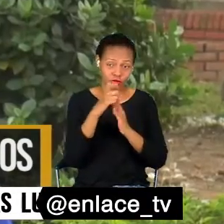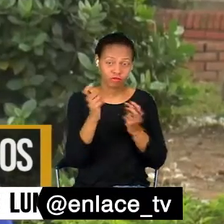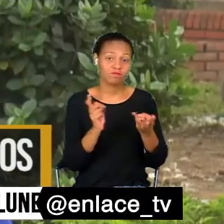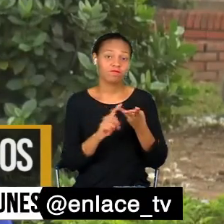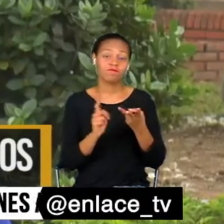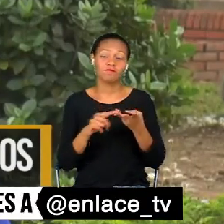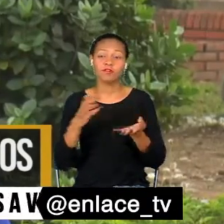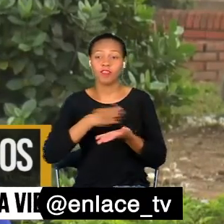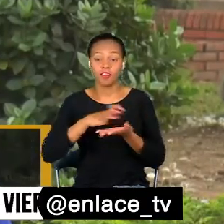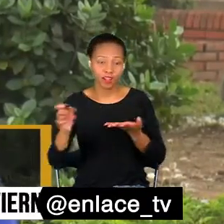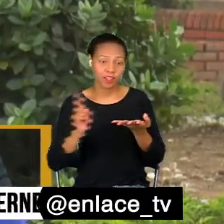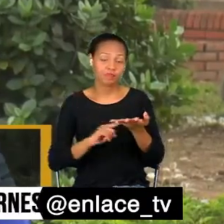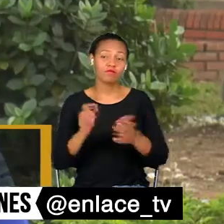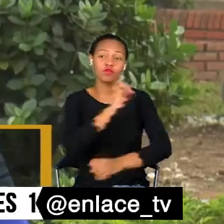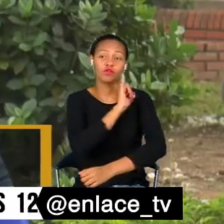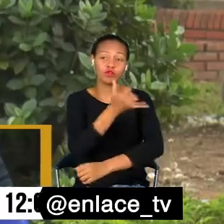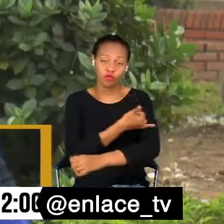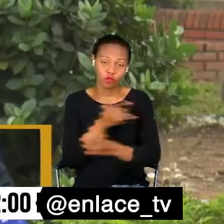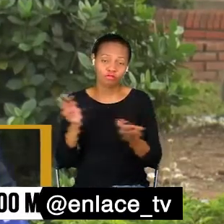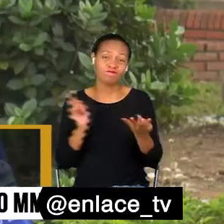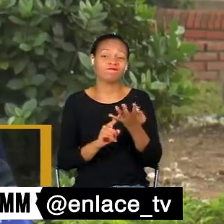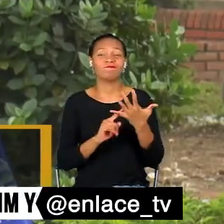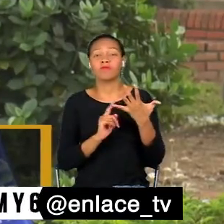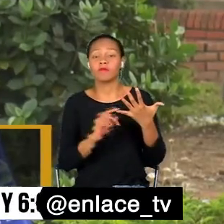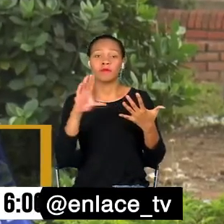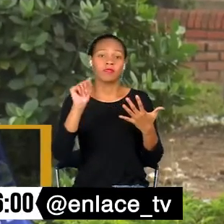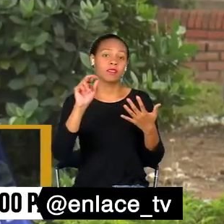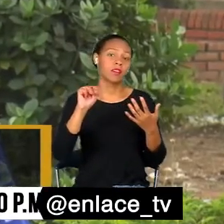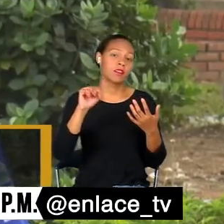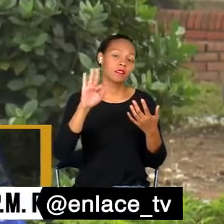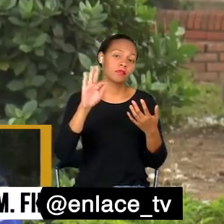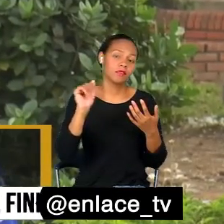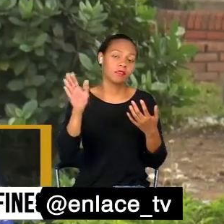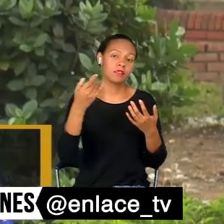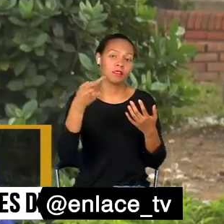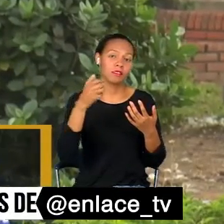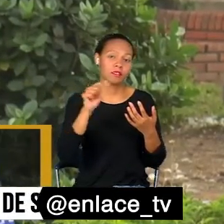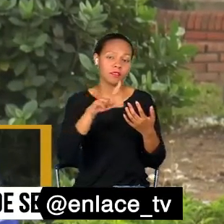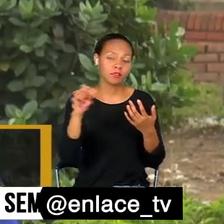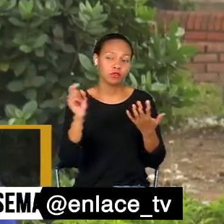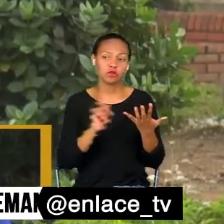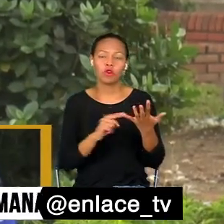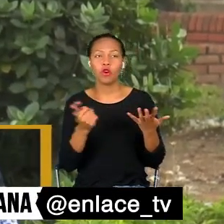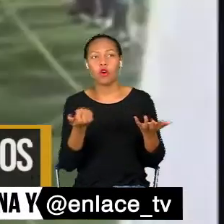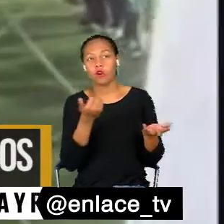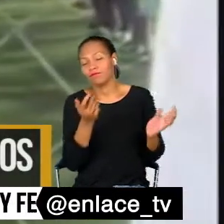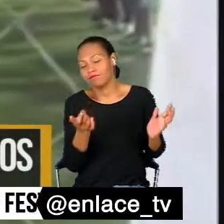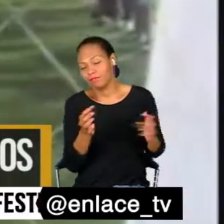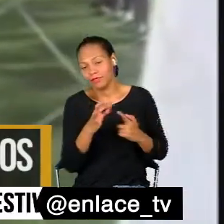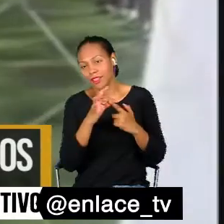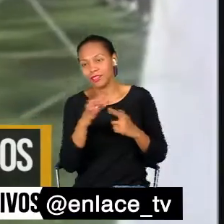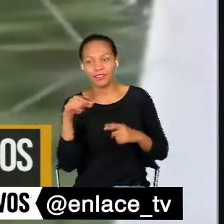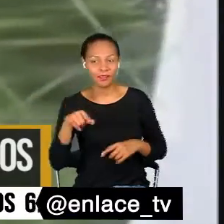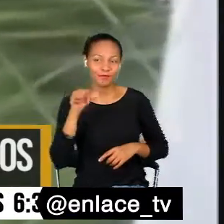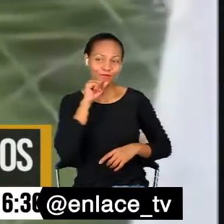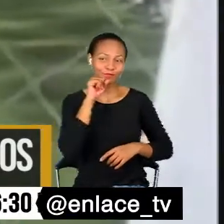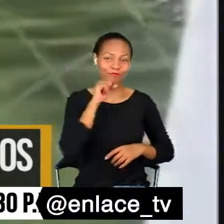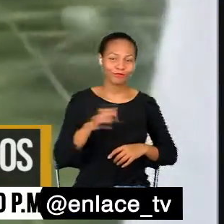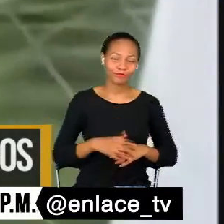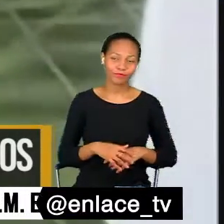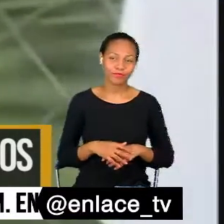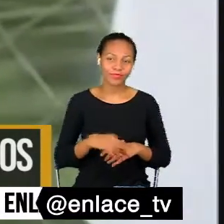Torres, Yondó, Cantagallo y pues los, digamos, los titulares del área que son los barranqueños. Niños desde los 7